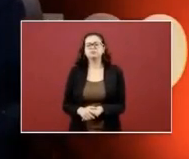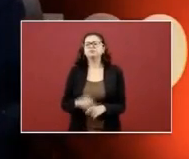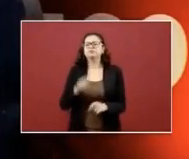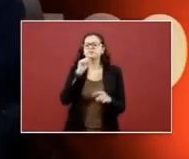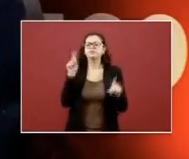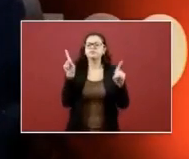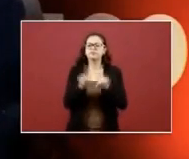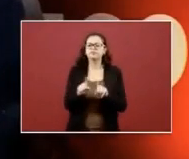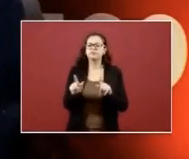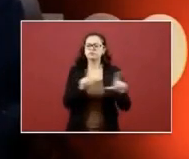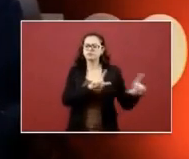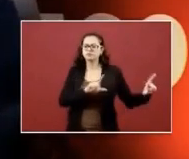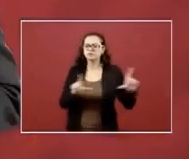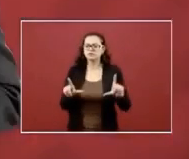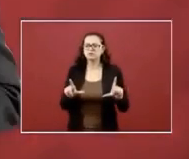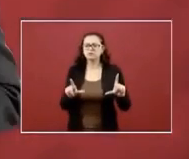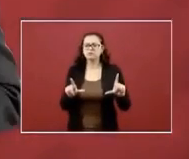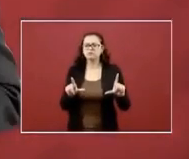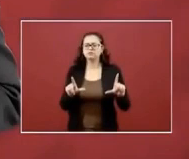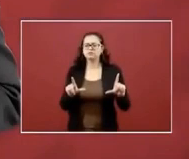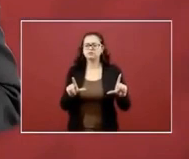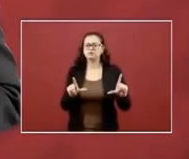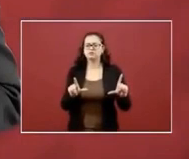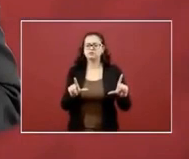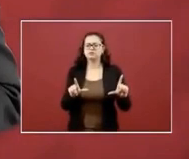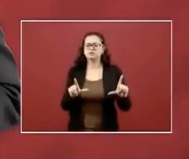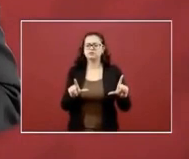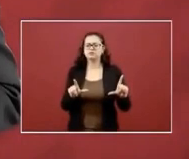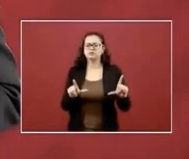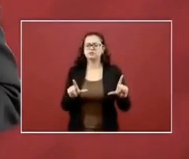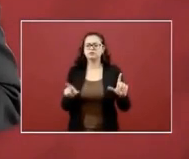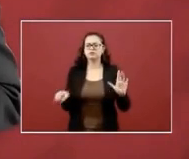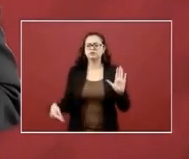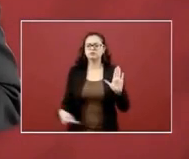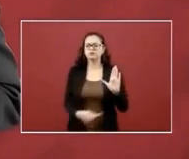mencionó en la siguiente diapositiva,